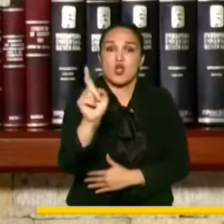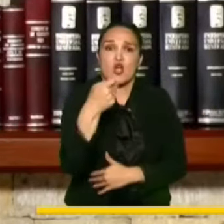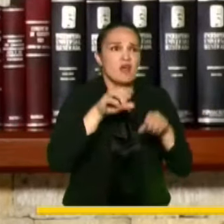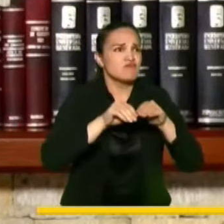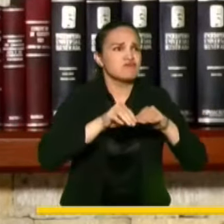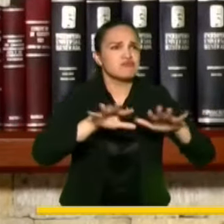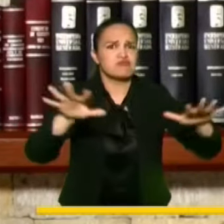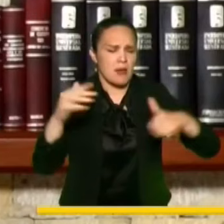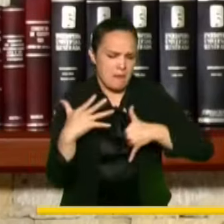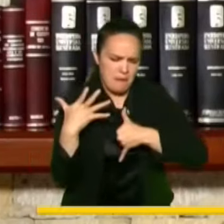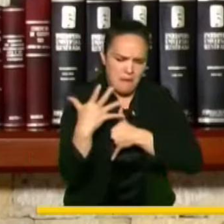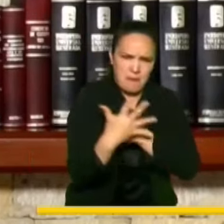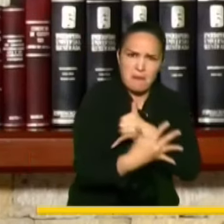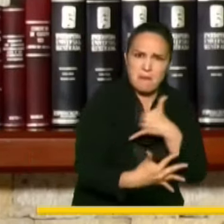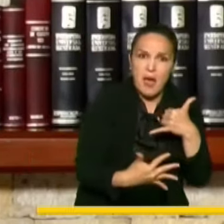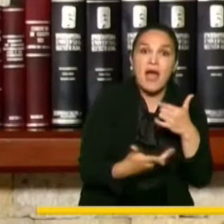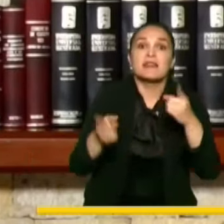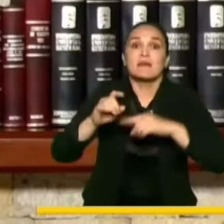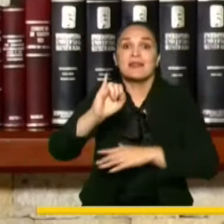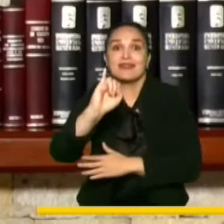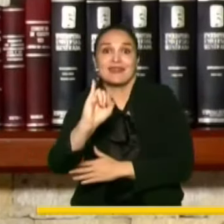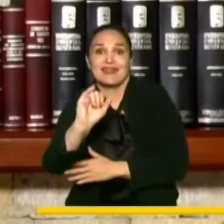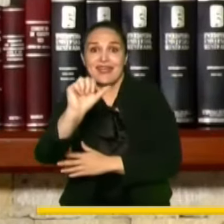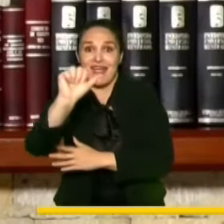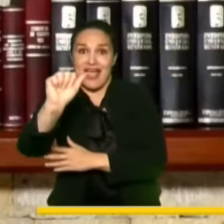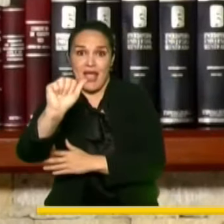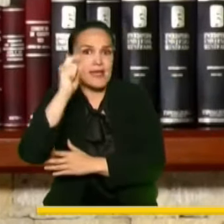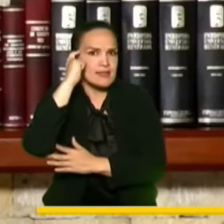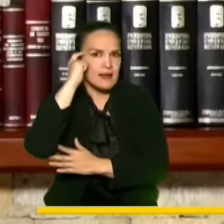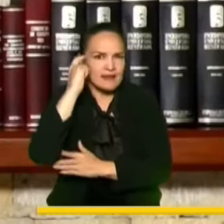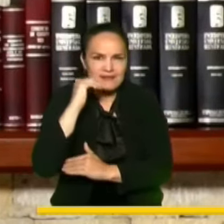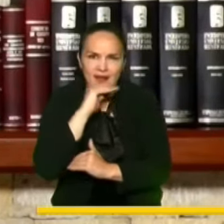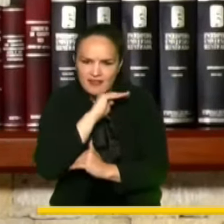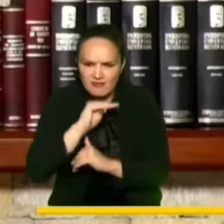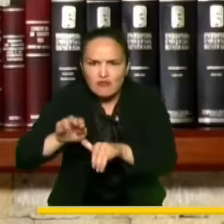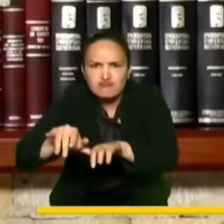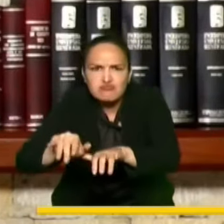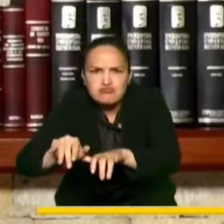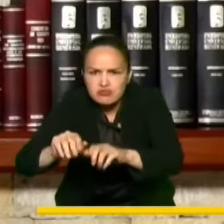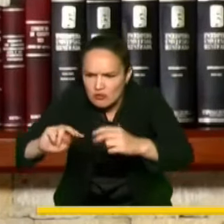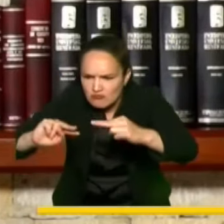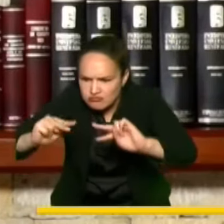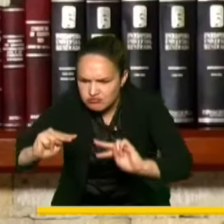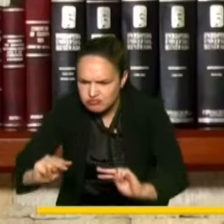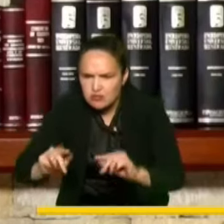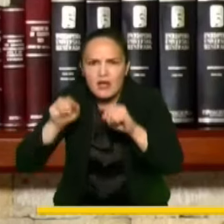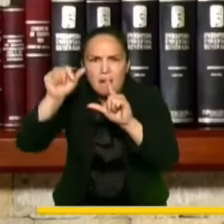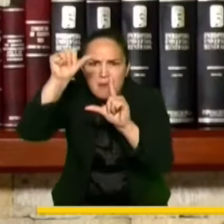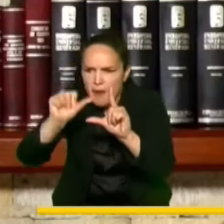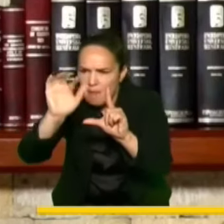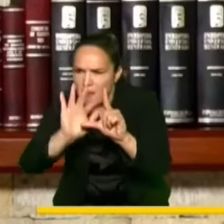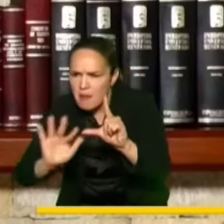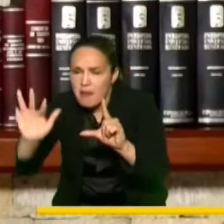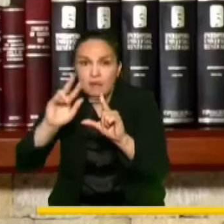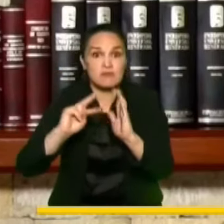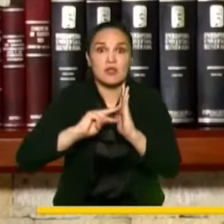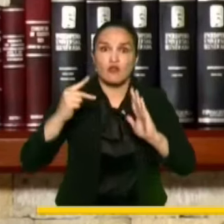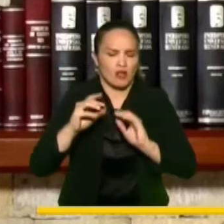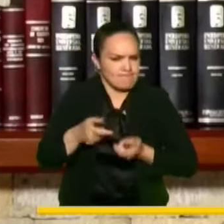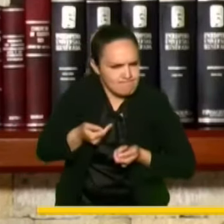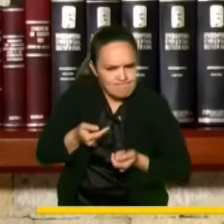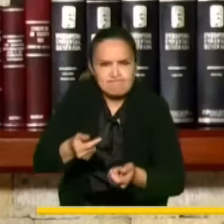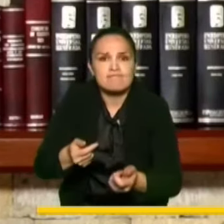de las máquinas y la inteligencia artificial en Colombia. Entraremos a la era de la nueva tecnología,